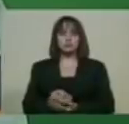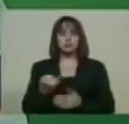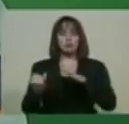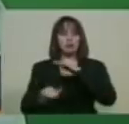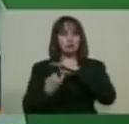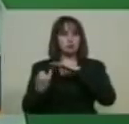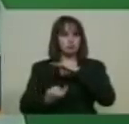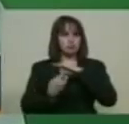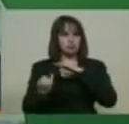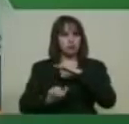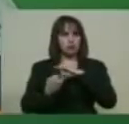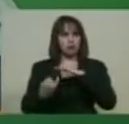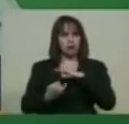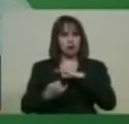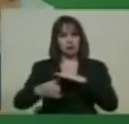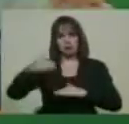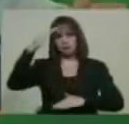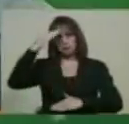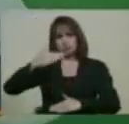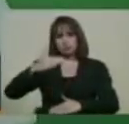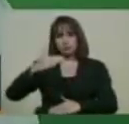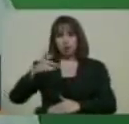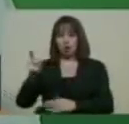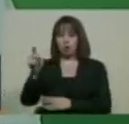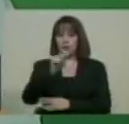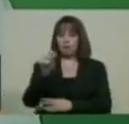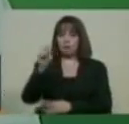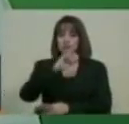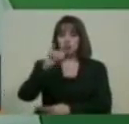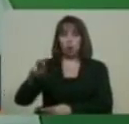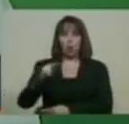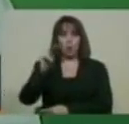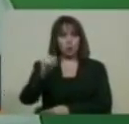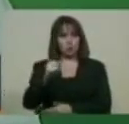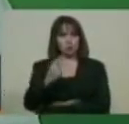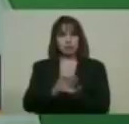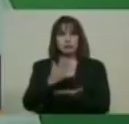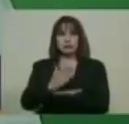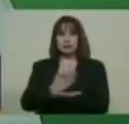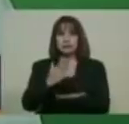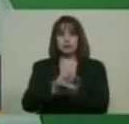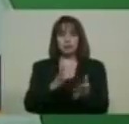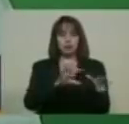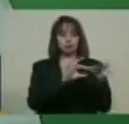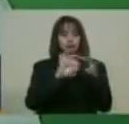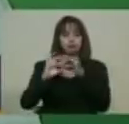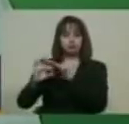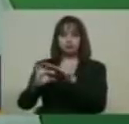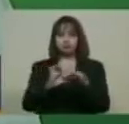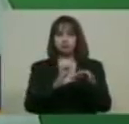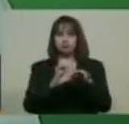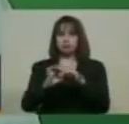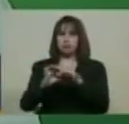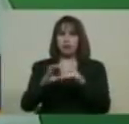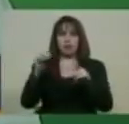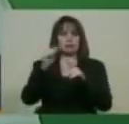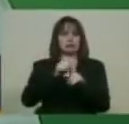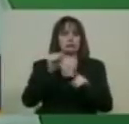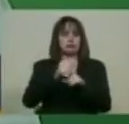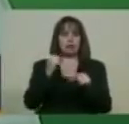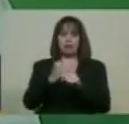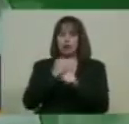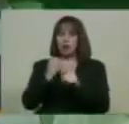institucional de nuestra Fuerza Armada Nacional Bolivariana. Así que los meses de junio siempre se combinan el combate, la batalla, el trabajo